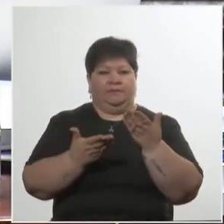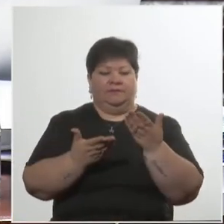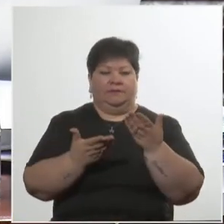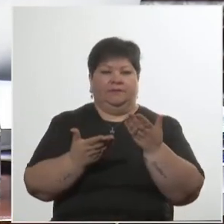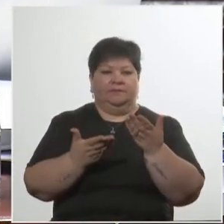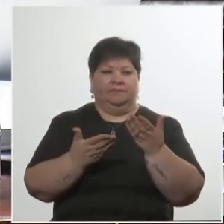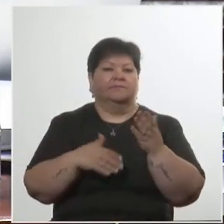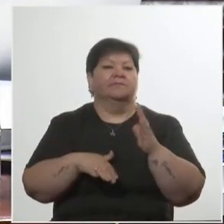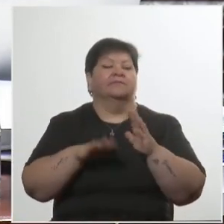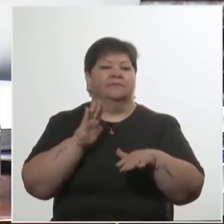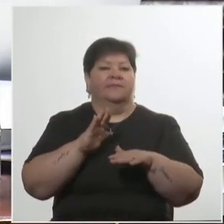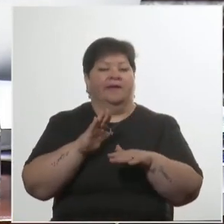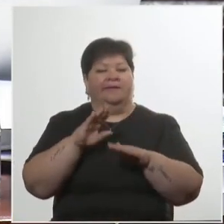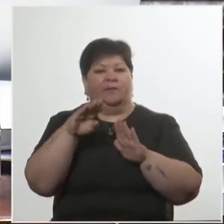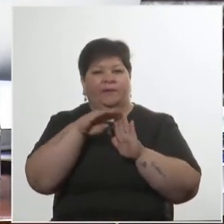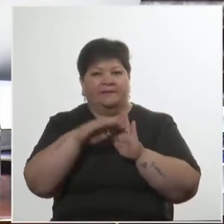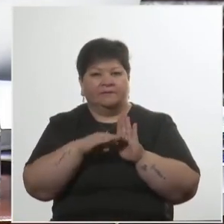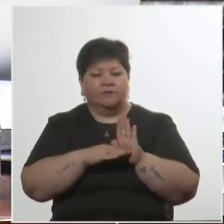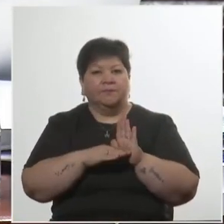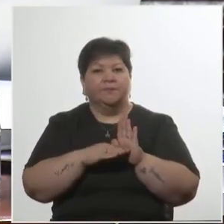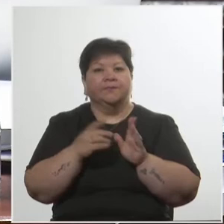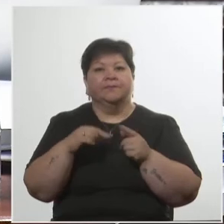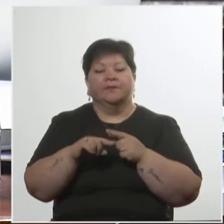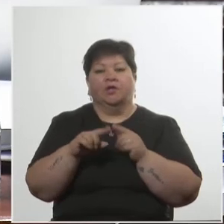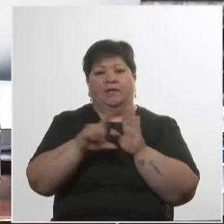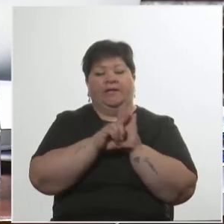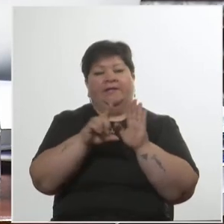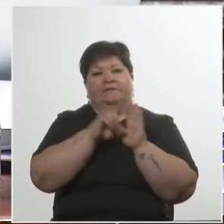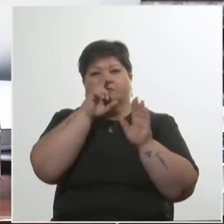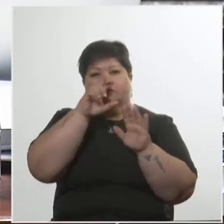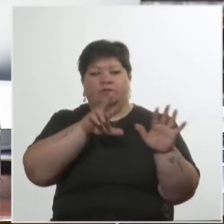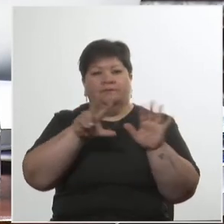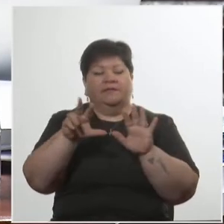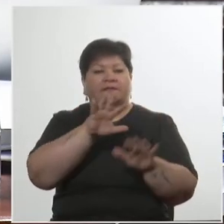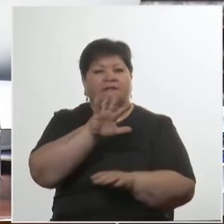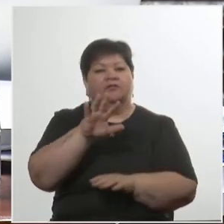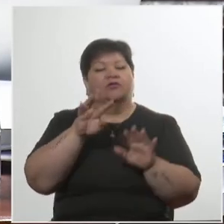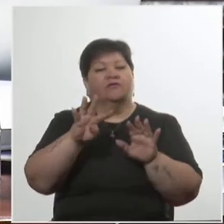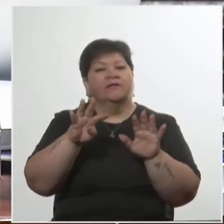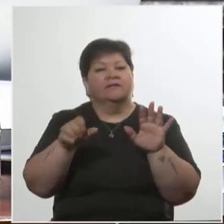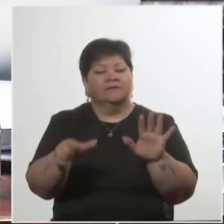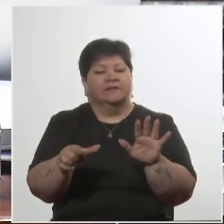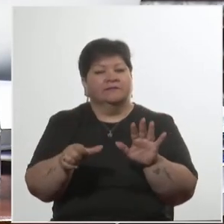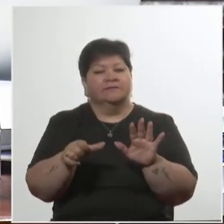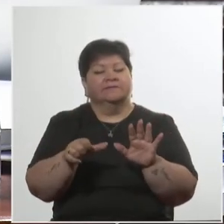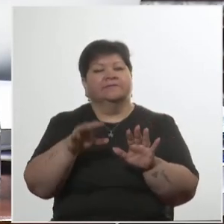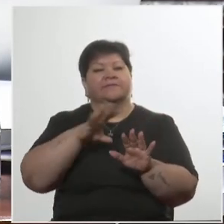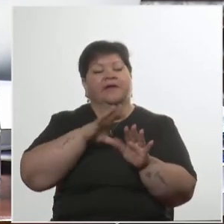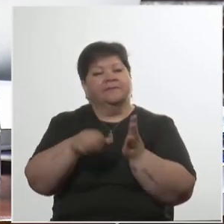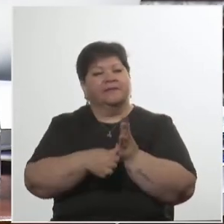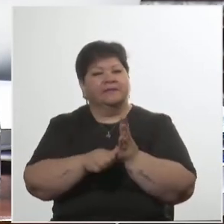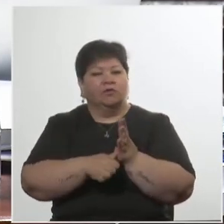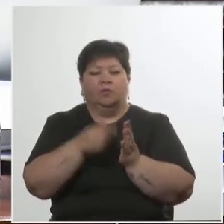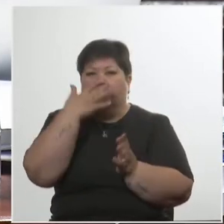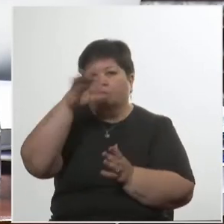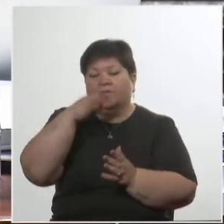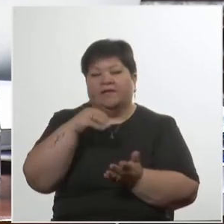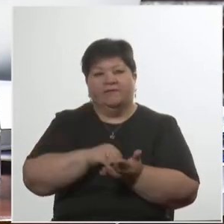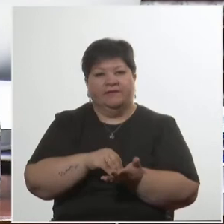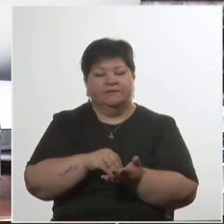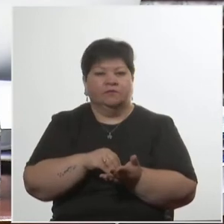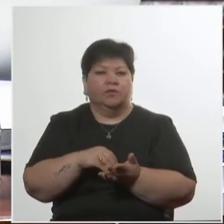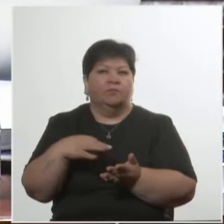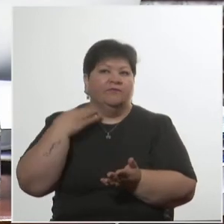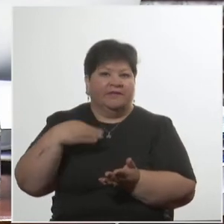tasación en la ley 18.596 hay prestaciones por única vez así como vitalicias